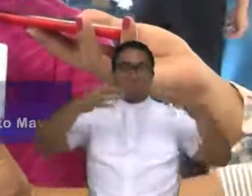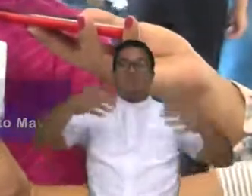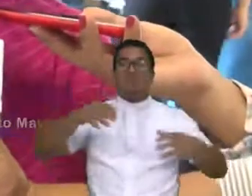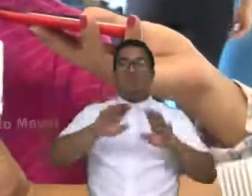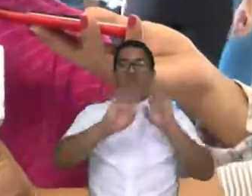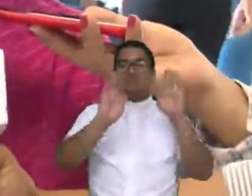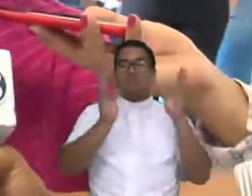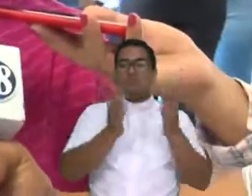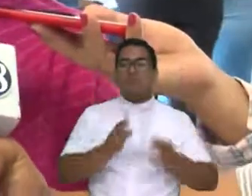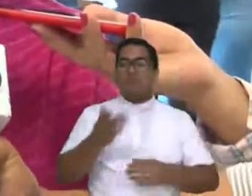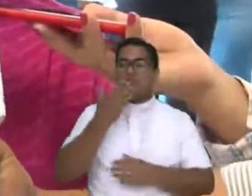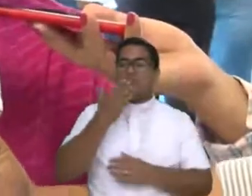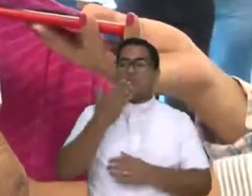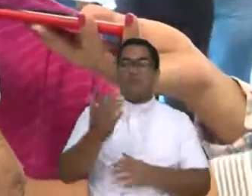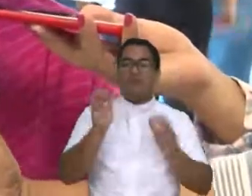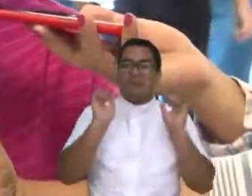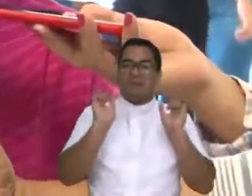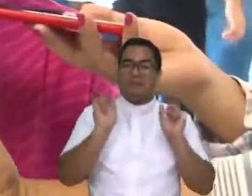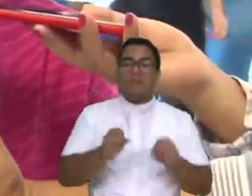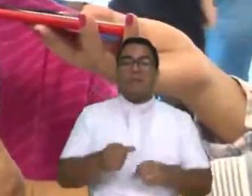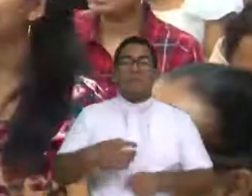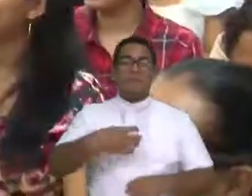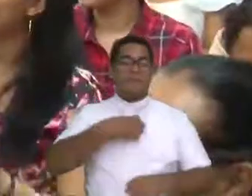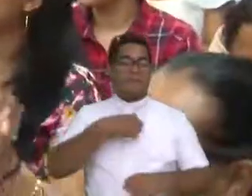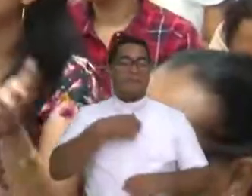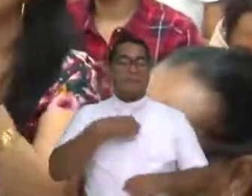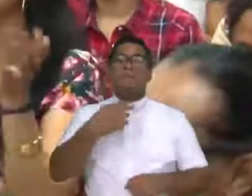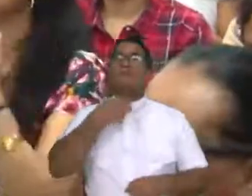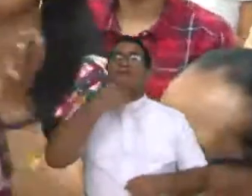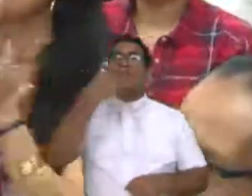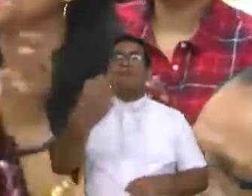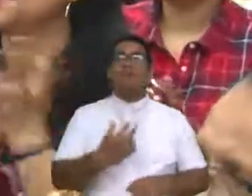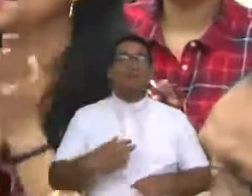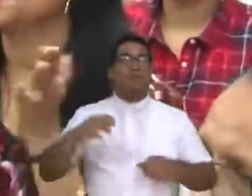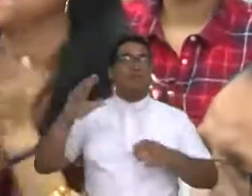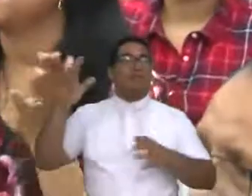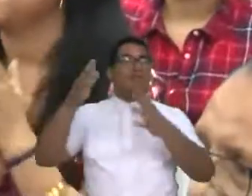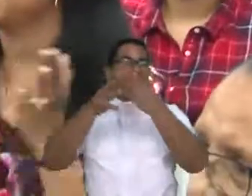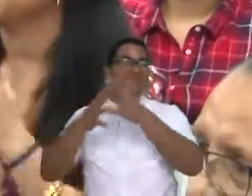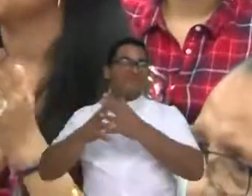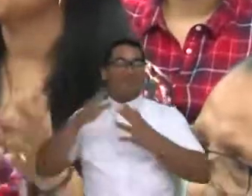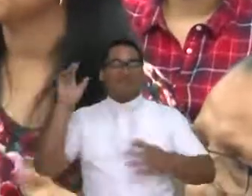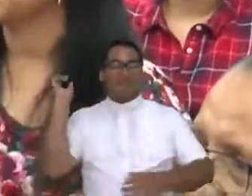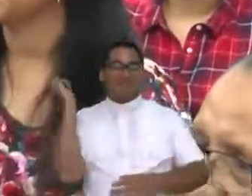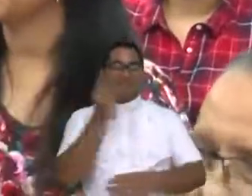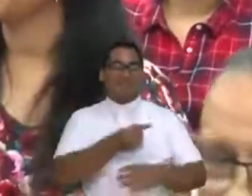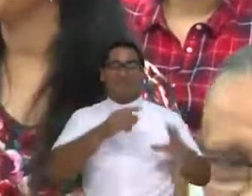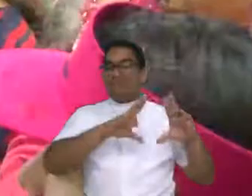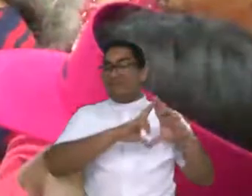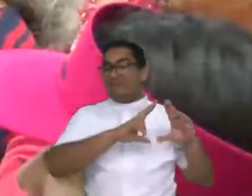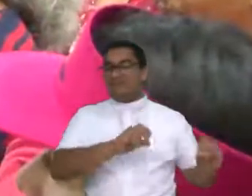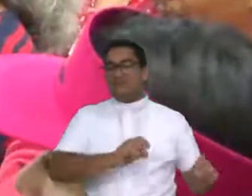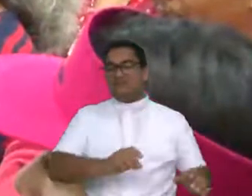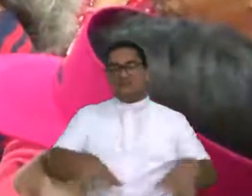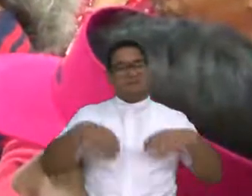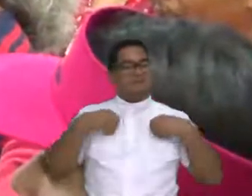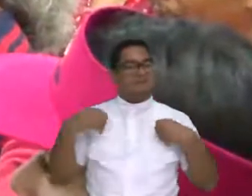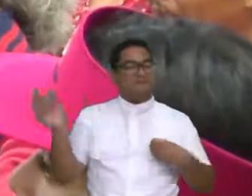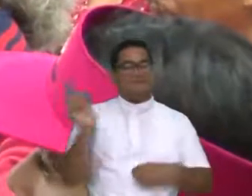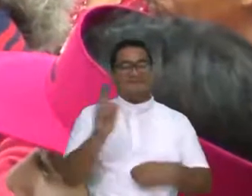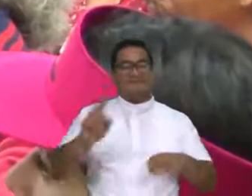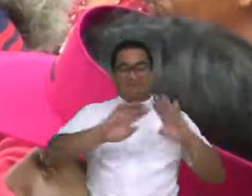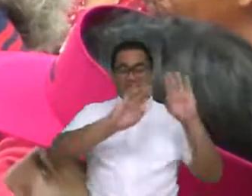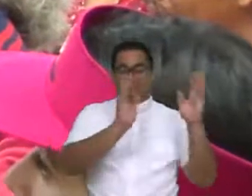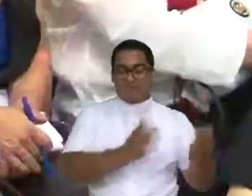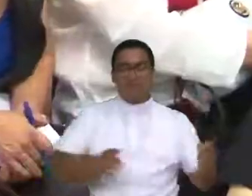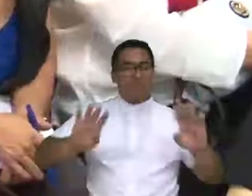Esta es una buena oportunidad para pronunciarnos en contra de esas medidas coercitivas en contra de nuestro país, y las mujeres estamos a la cabeza,